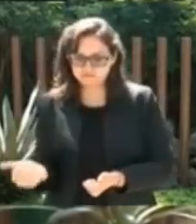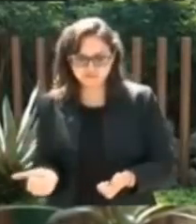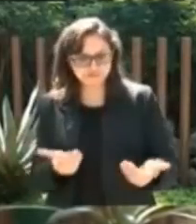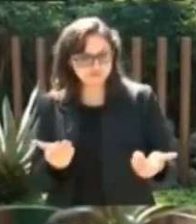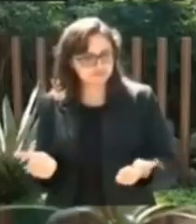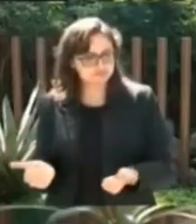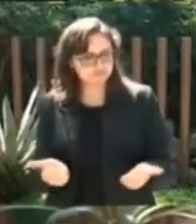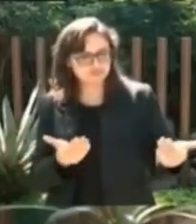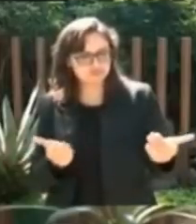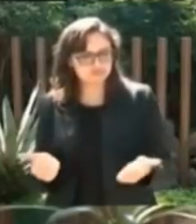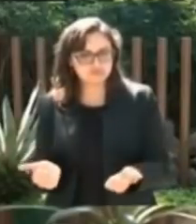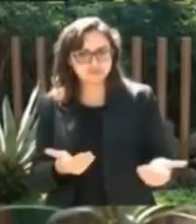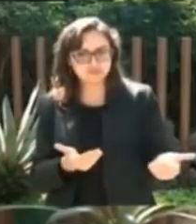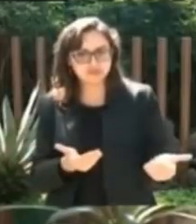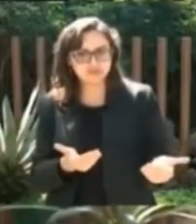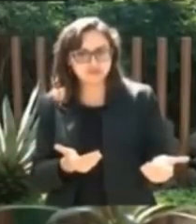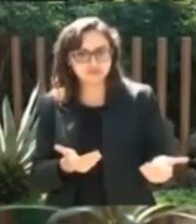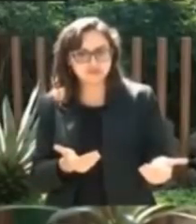cuando